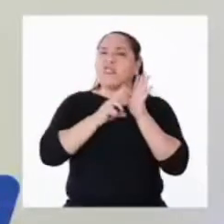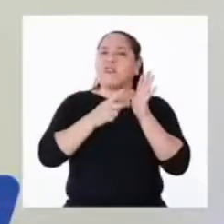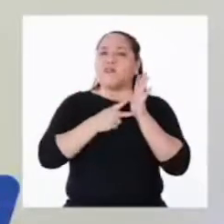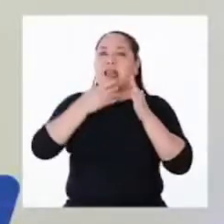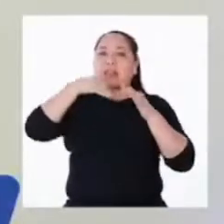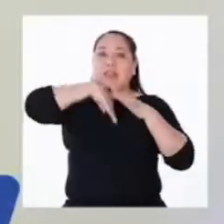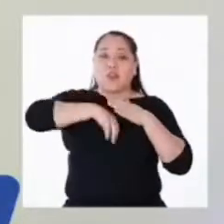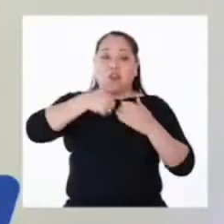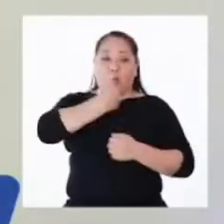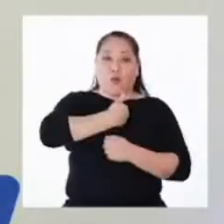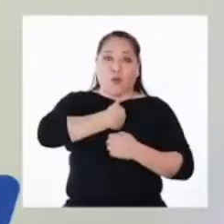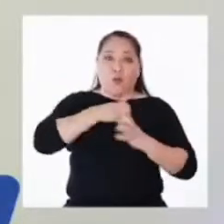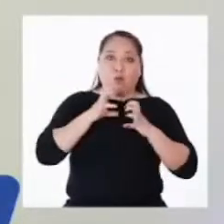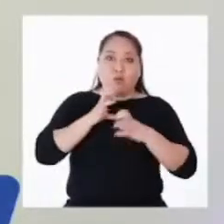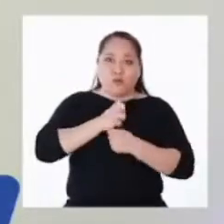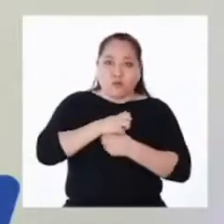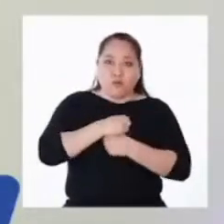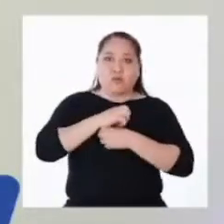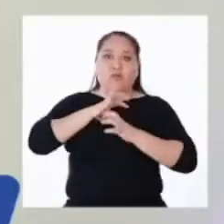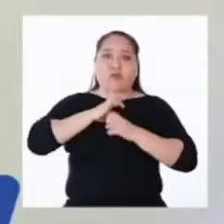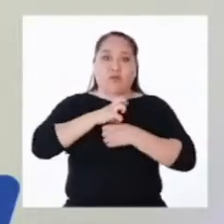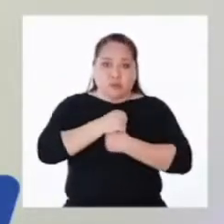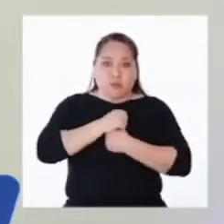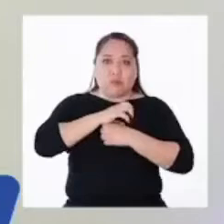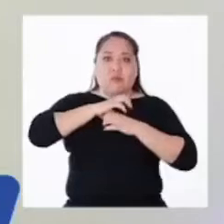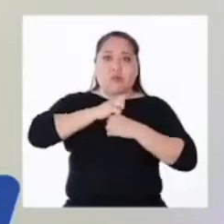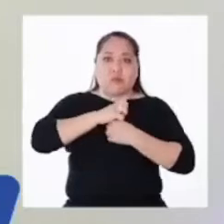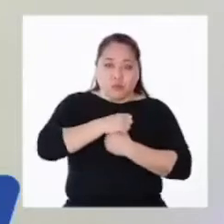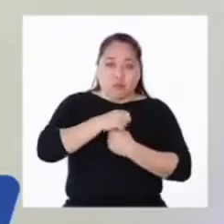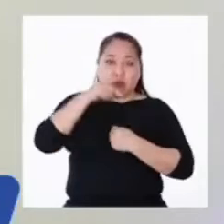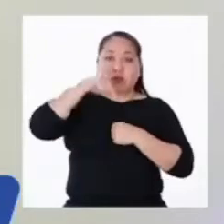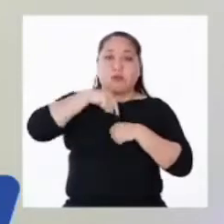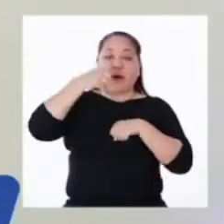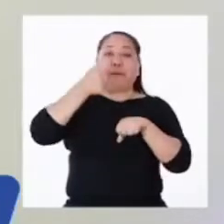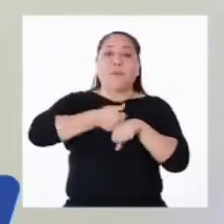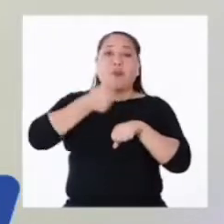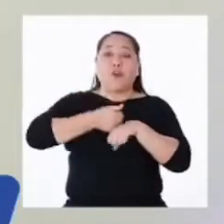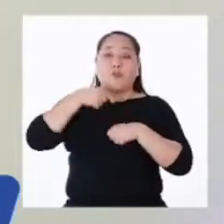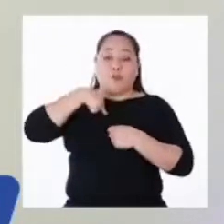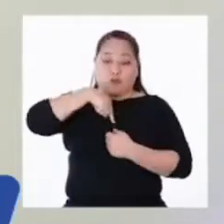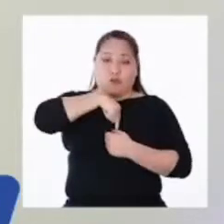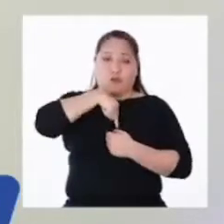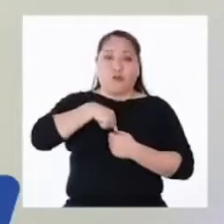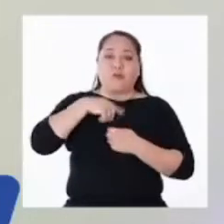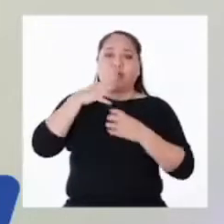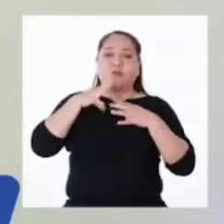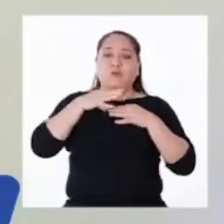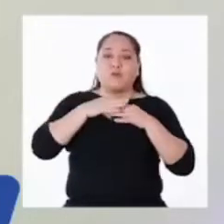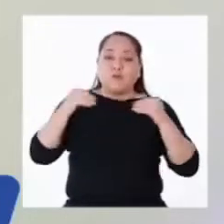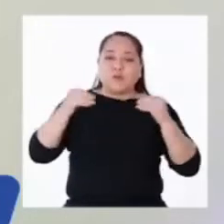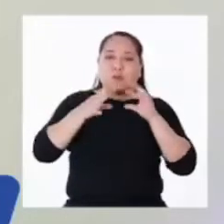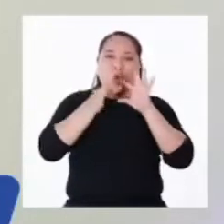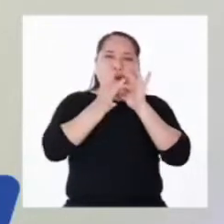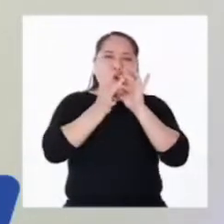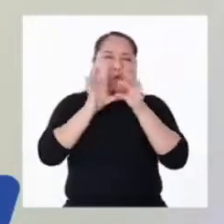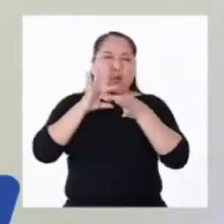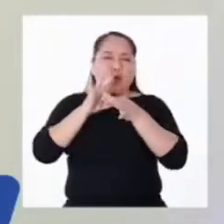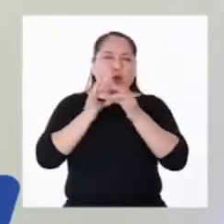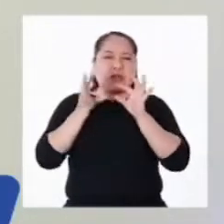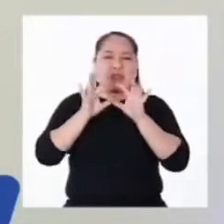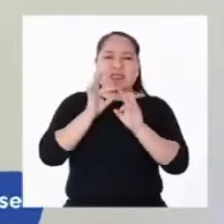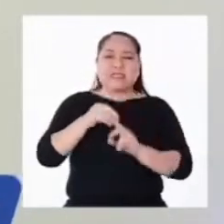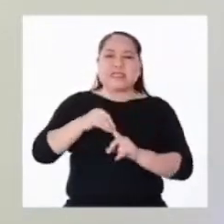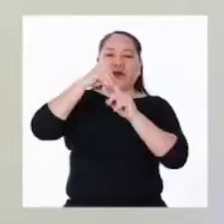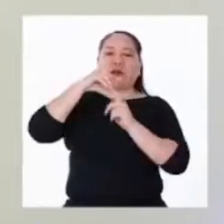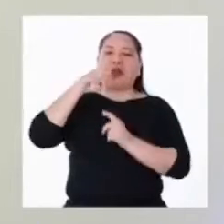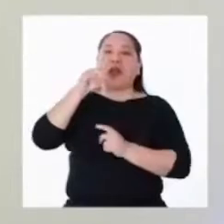las fibras musculares cardíacas individuales se realiza por unas uniones especiales llamadas discos